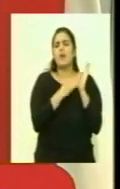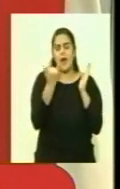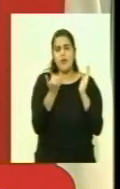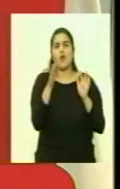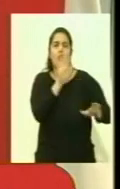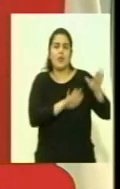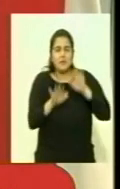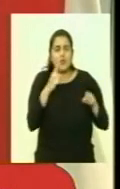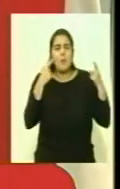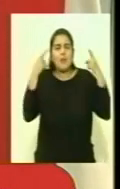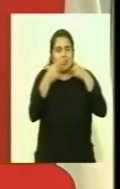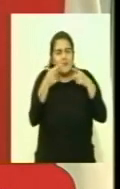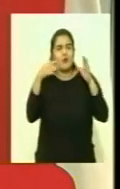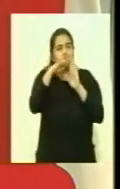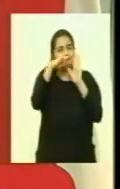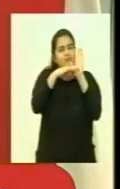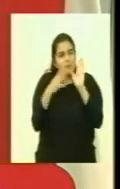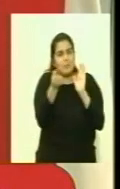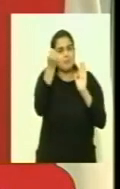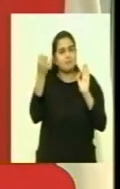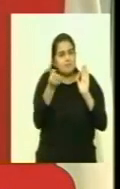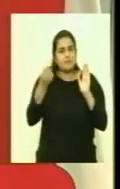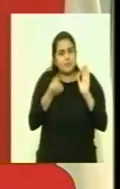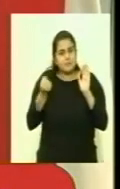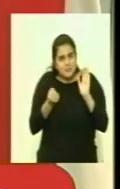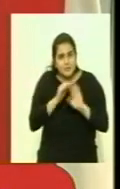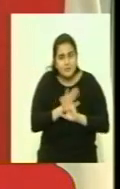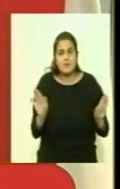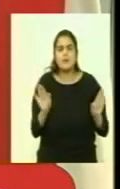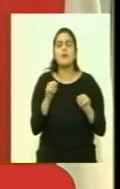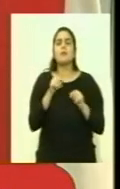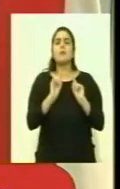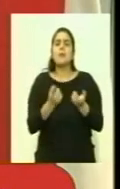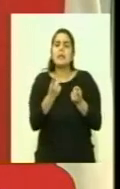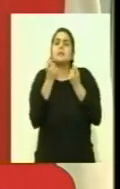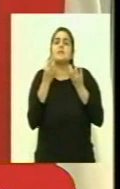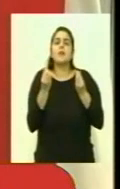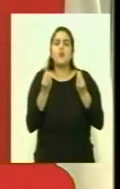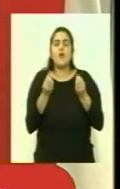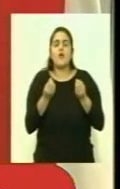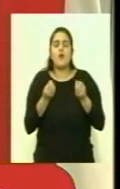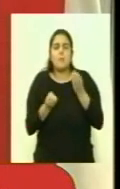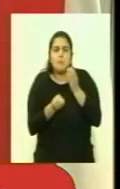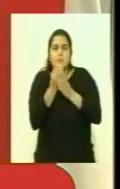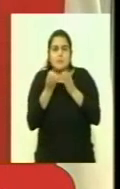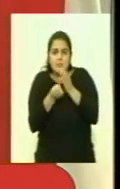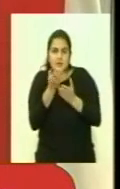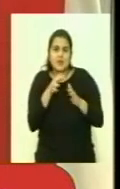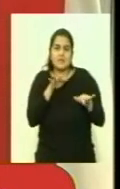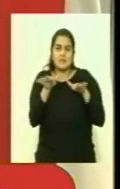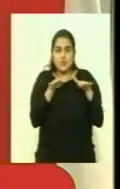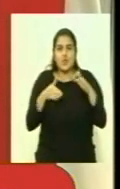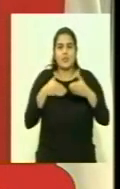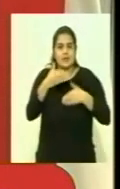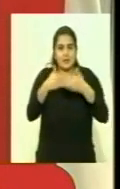los objetivos se han logrado, habida cuenta de que es necesario generar condiciones de